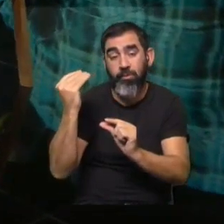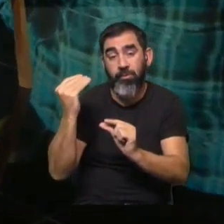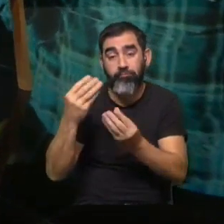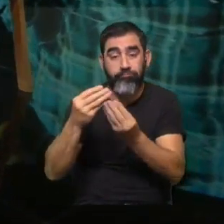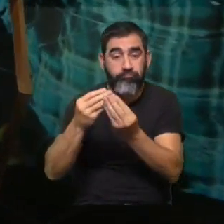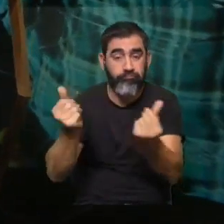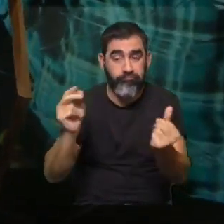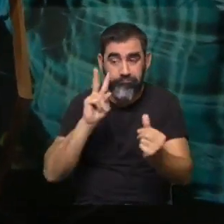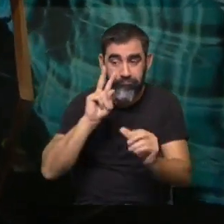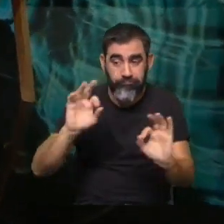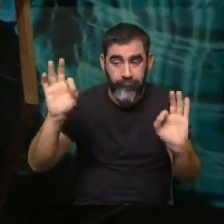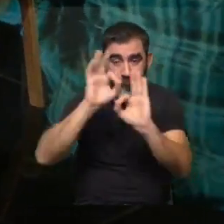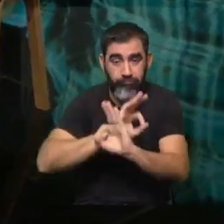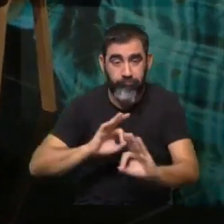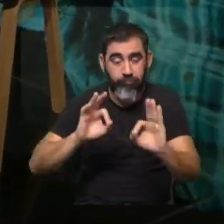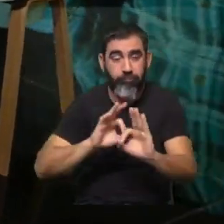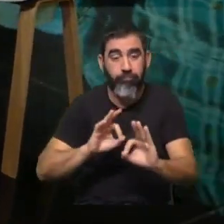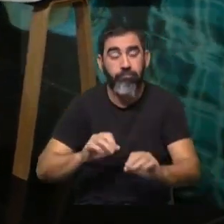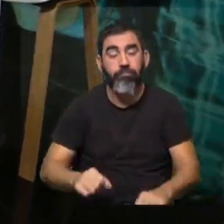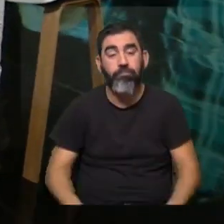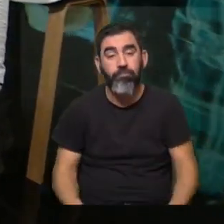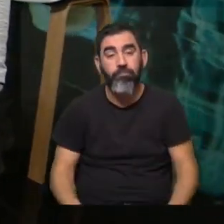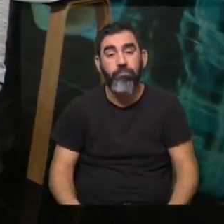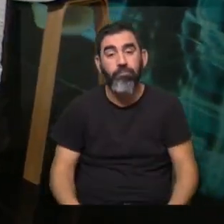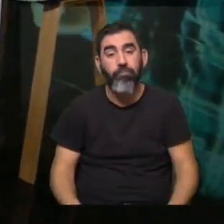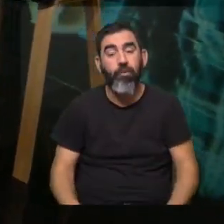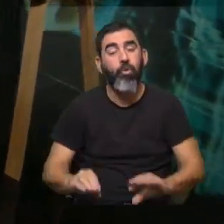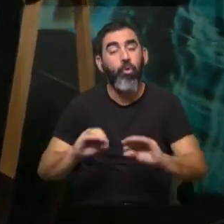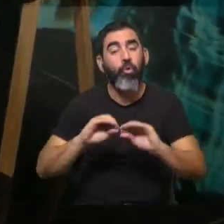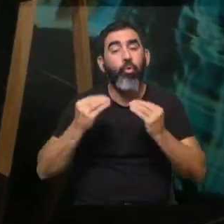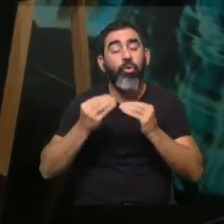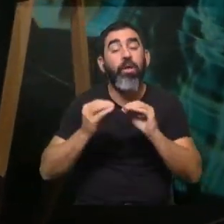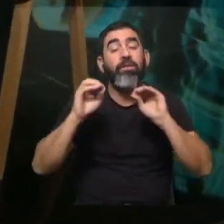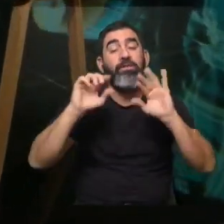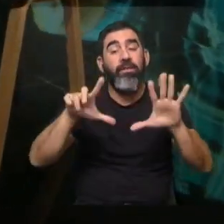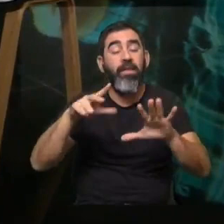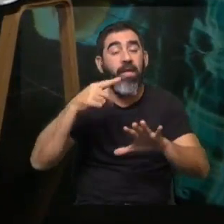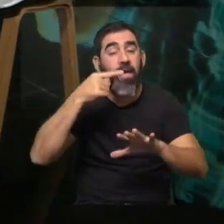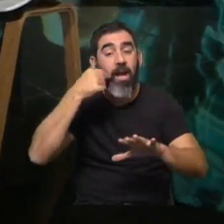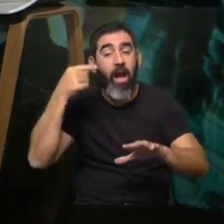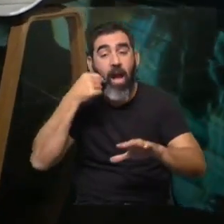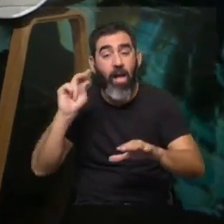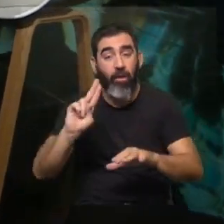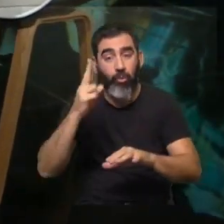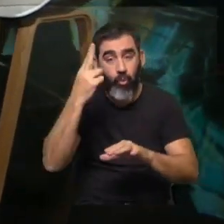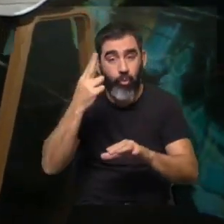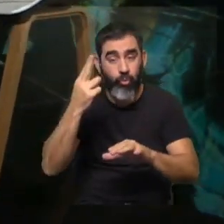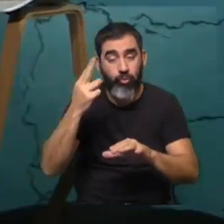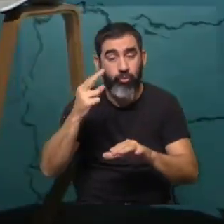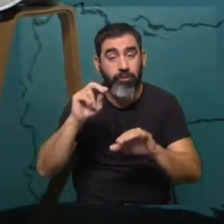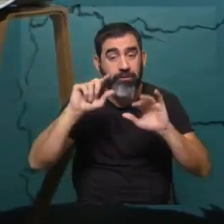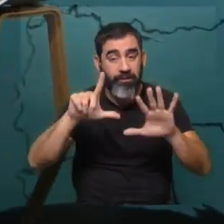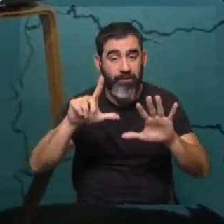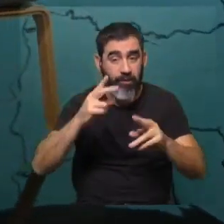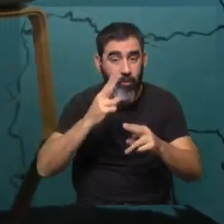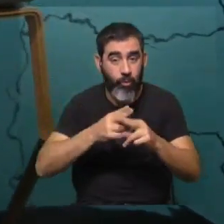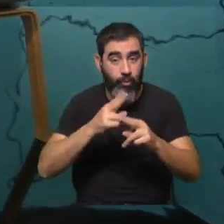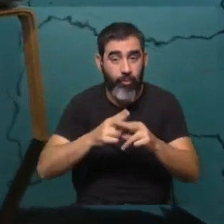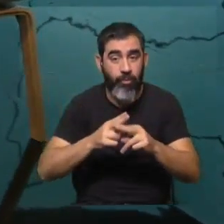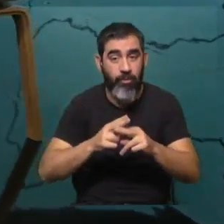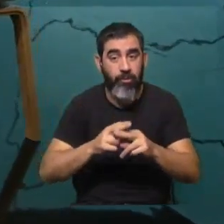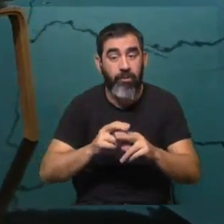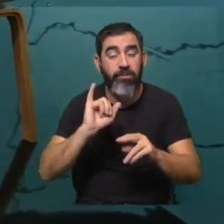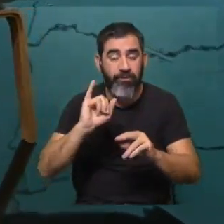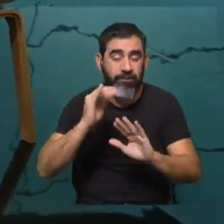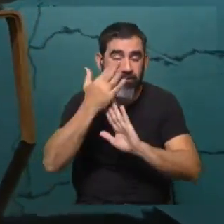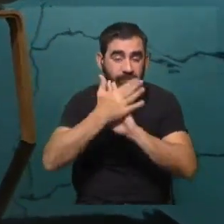de verse, pero si les parece vamos de uno. Tenemos en total 7 especies de felinos típicas de Uruguay, Correcto. de lo que hoy llamamos Uruguay. Sí, de lo que Sí.